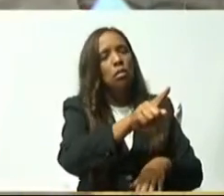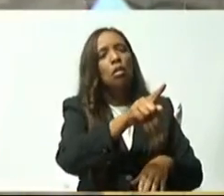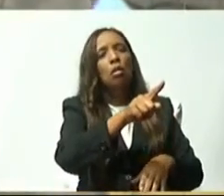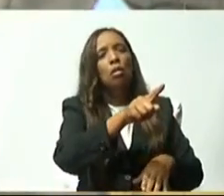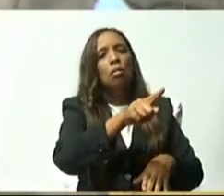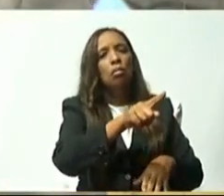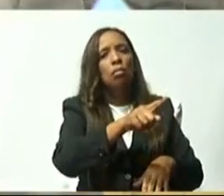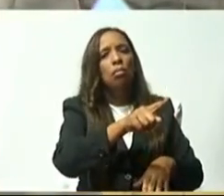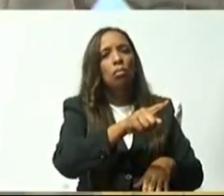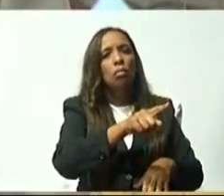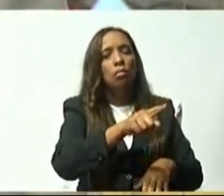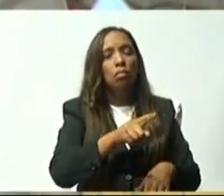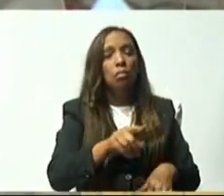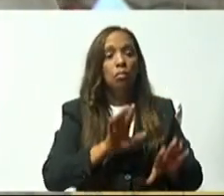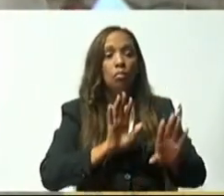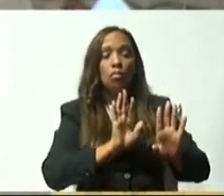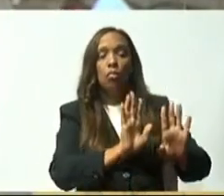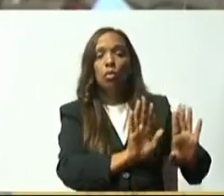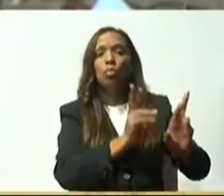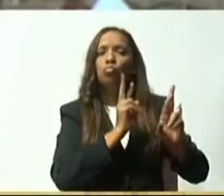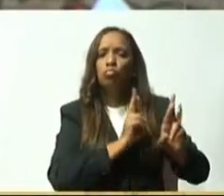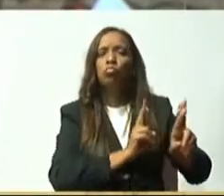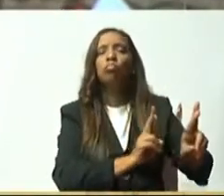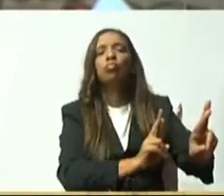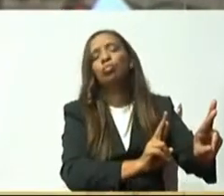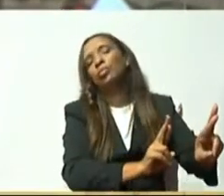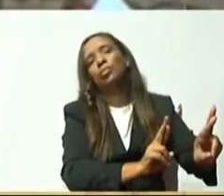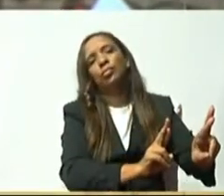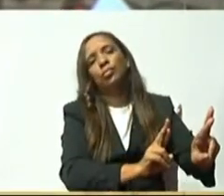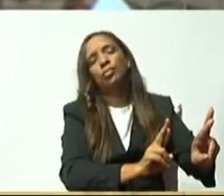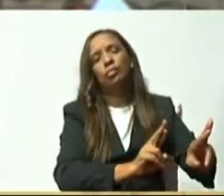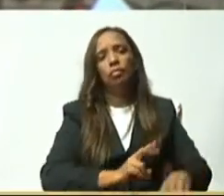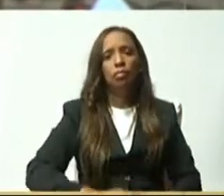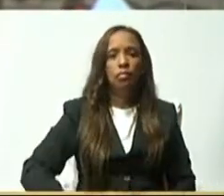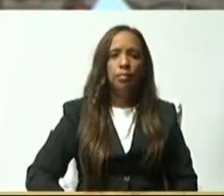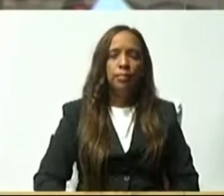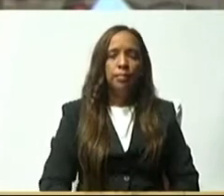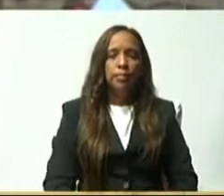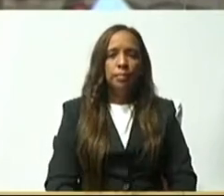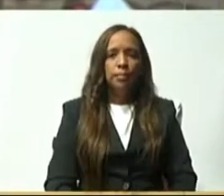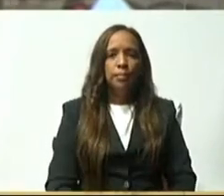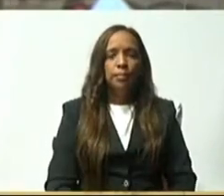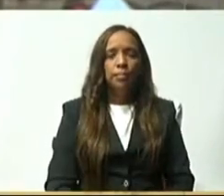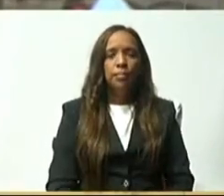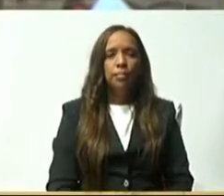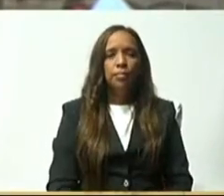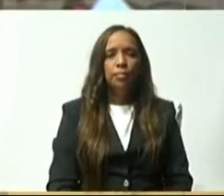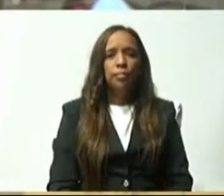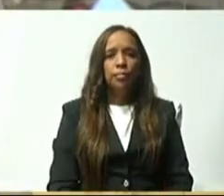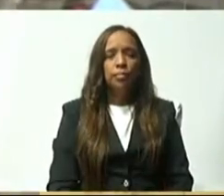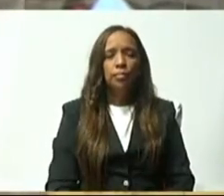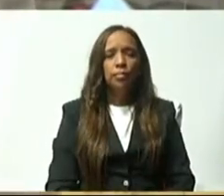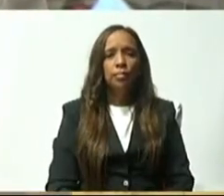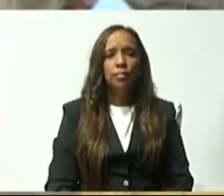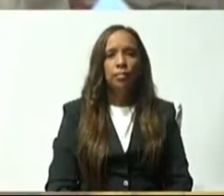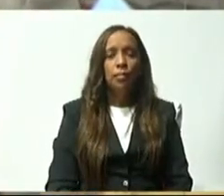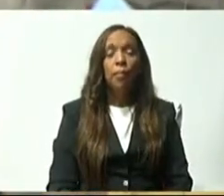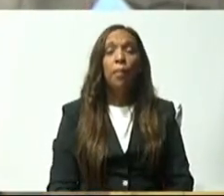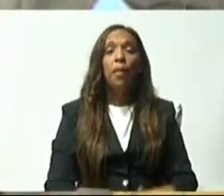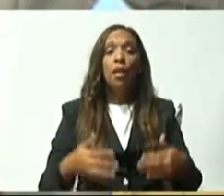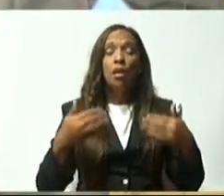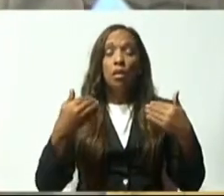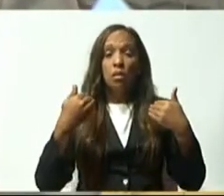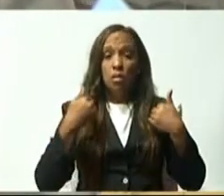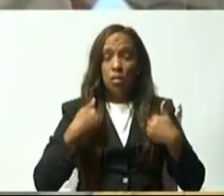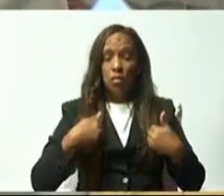en la investigación, que yo me pongo a la disposición del Ministerio Público, de la Procuraduría, de la